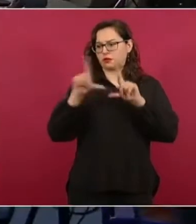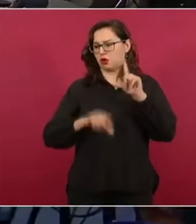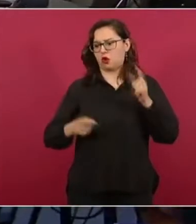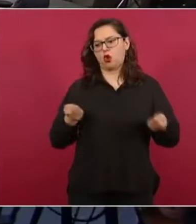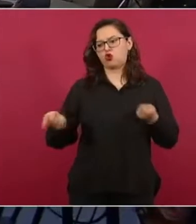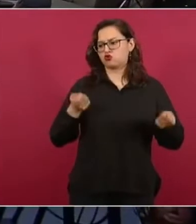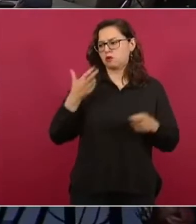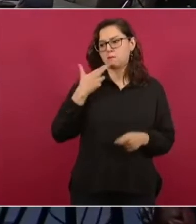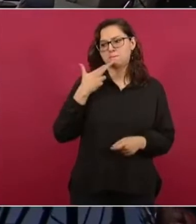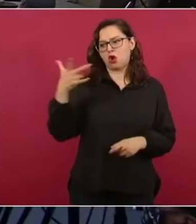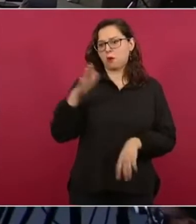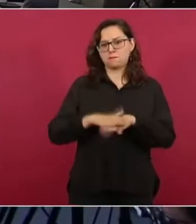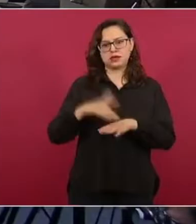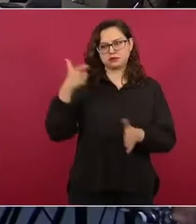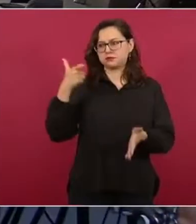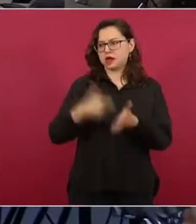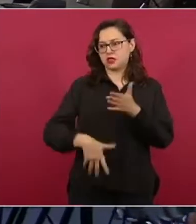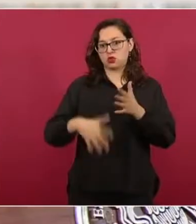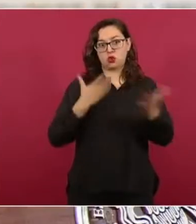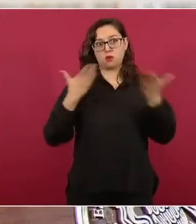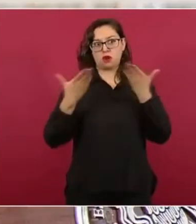pero, repito, es